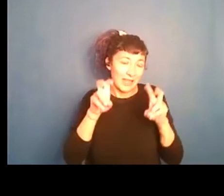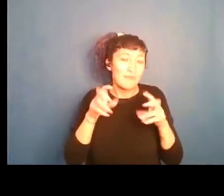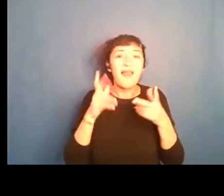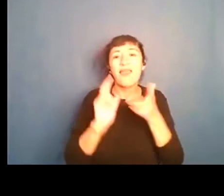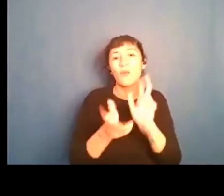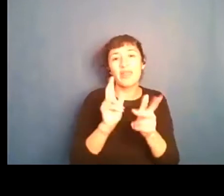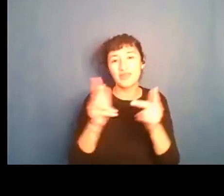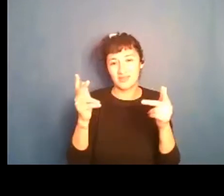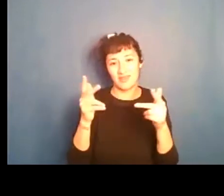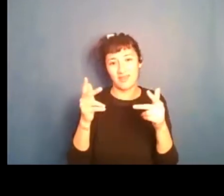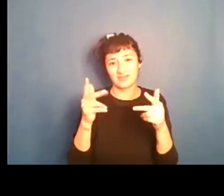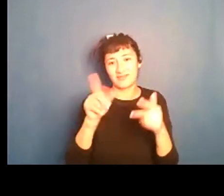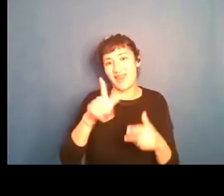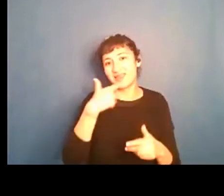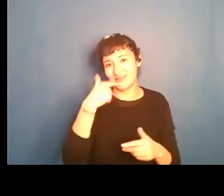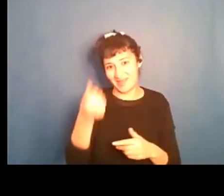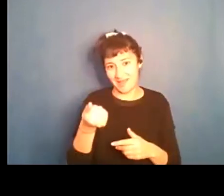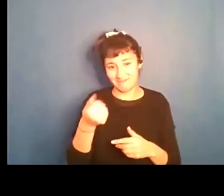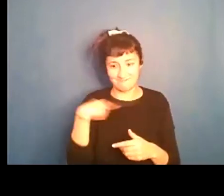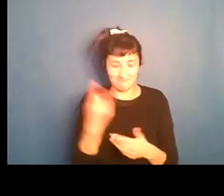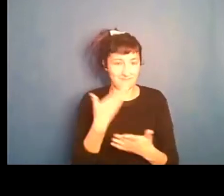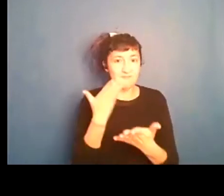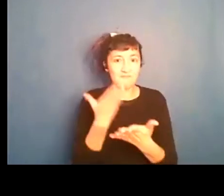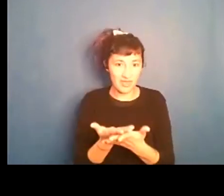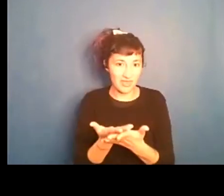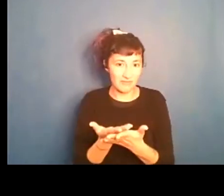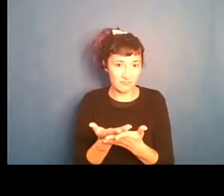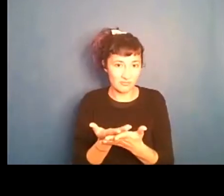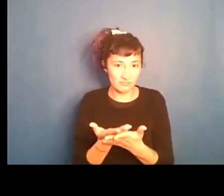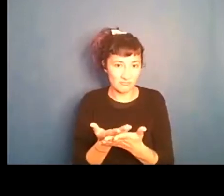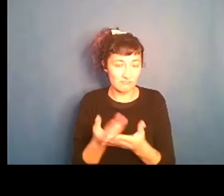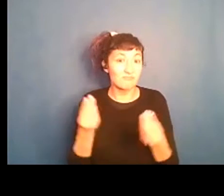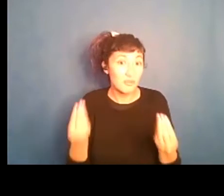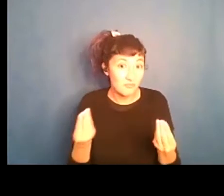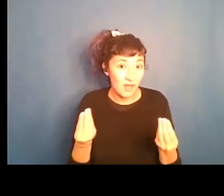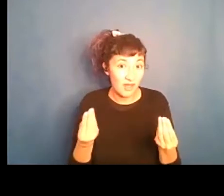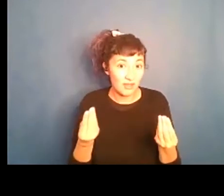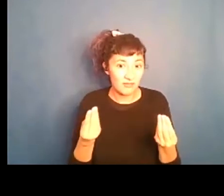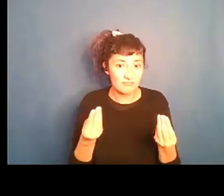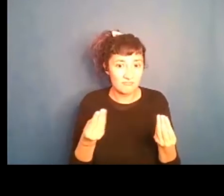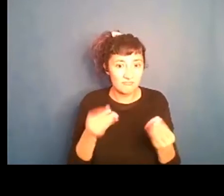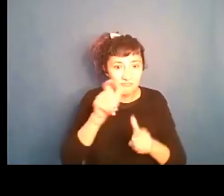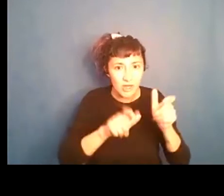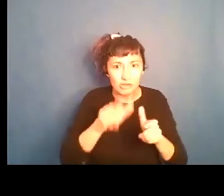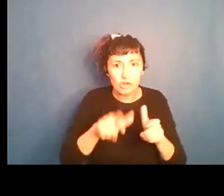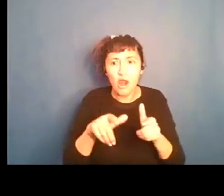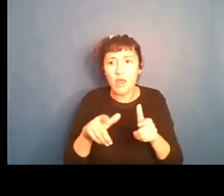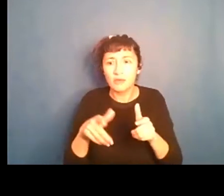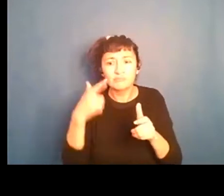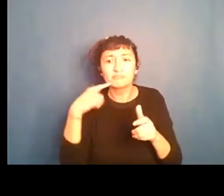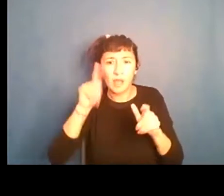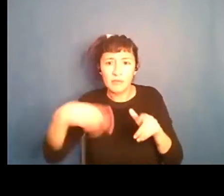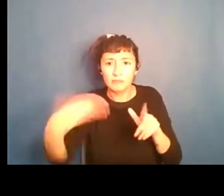pidiendo. ¿Para qué? Para que esas partes y esas voces fueran sumadas dentro del proyecto. No es un proyecto